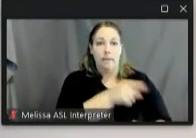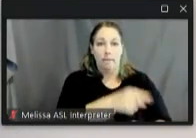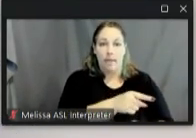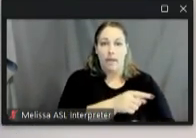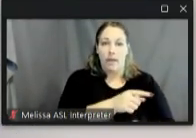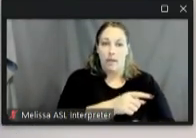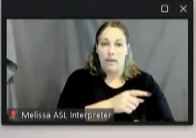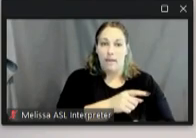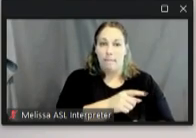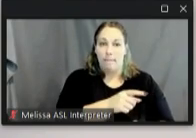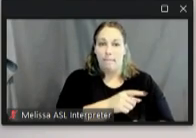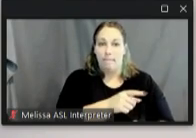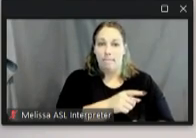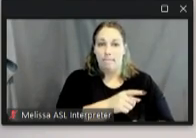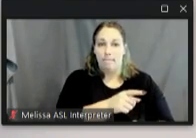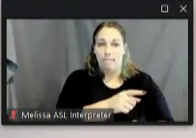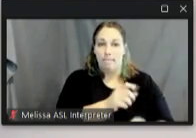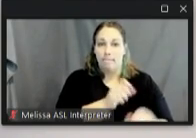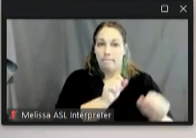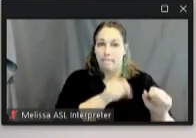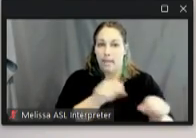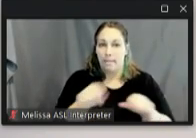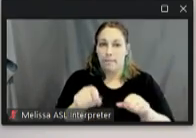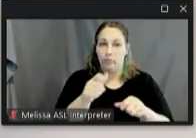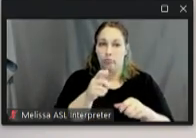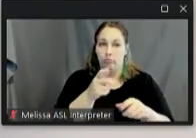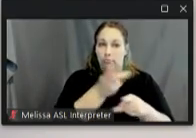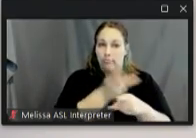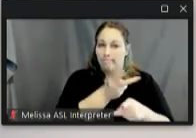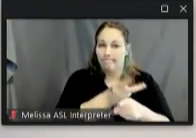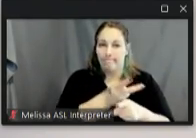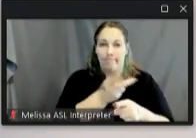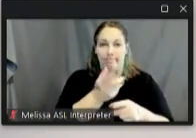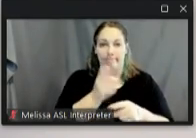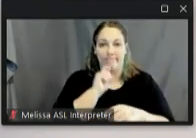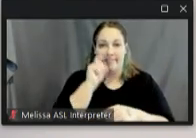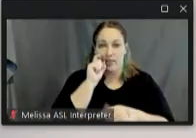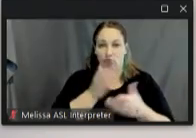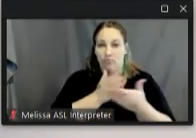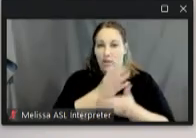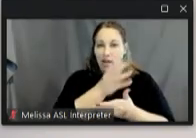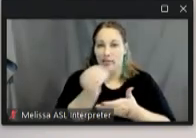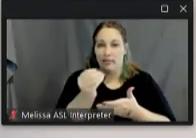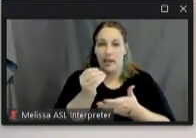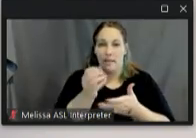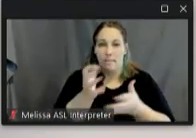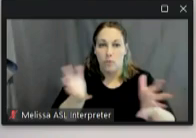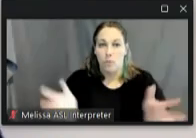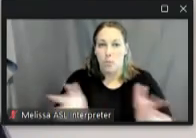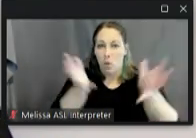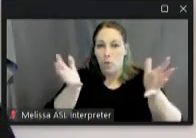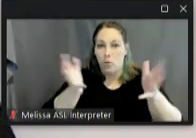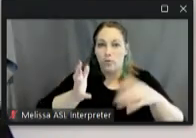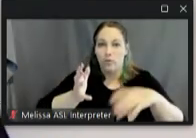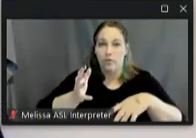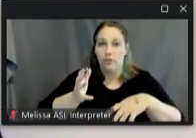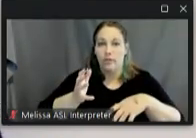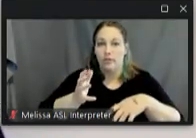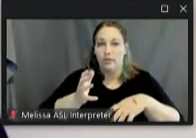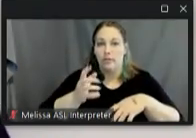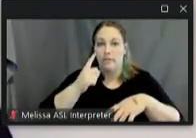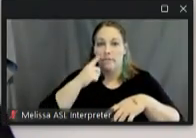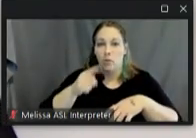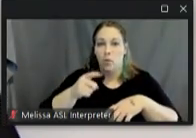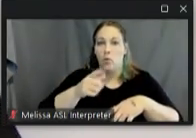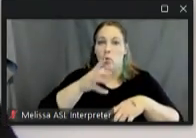promoción de derechos en general de las mujeres y niñas con discapacidad en Honduras. Además, se ha iniciado el proceso de renovación de la política pública